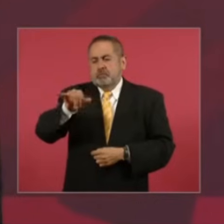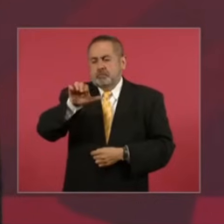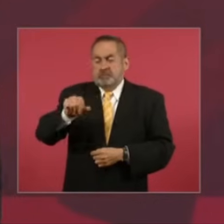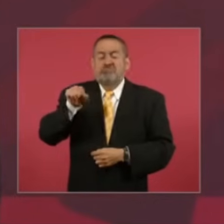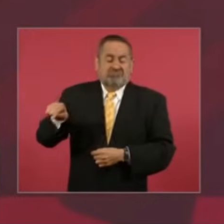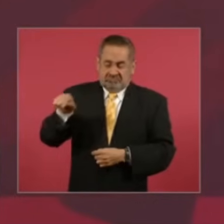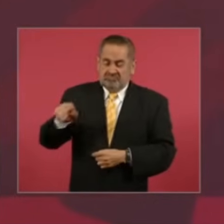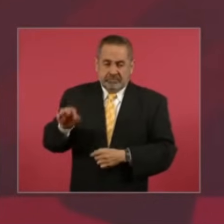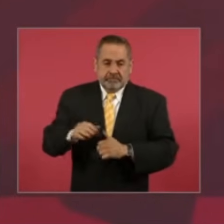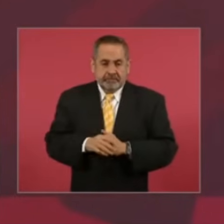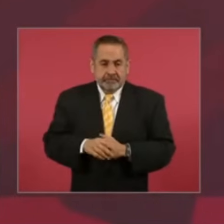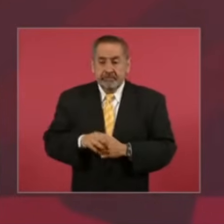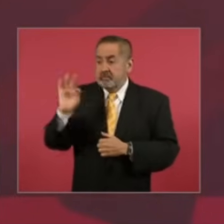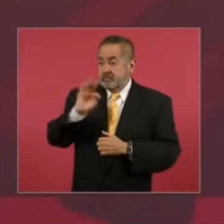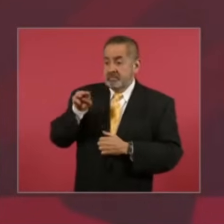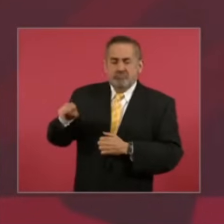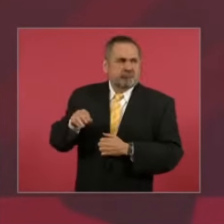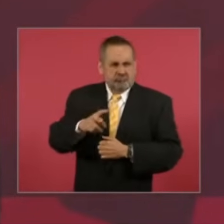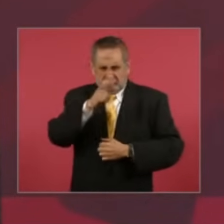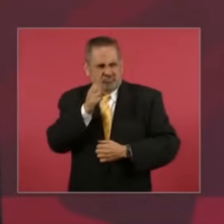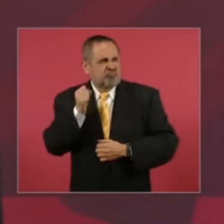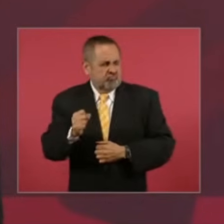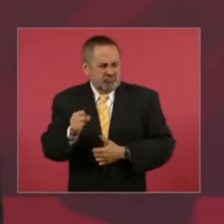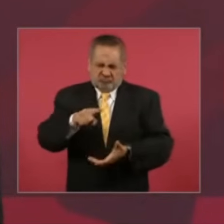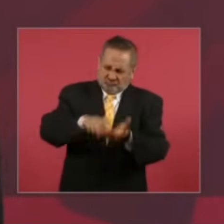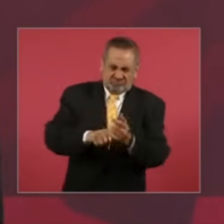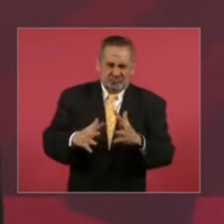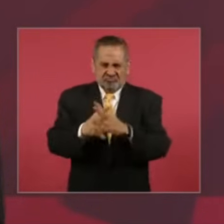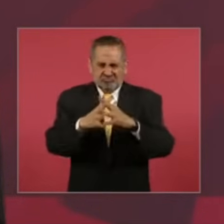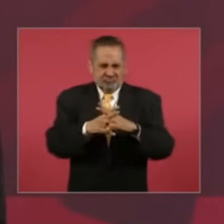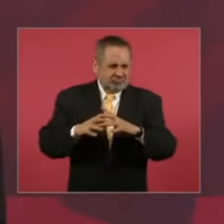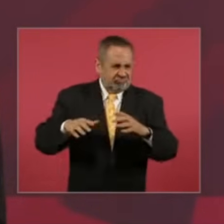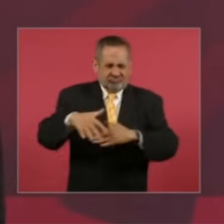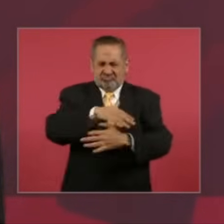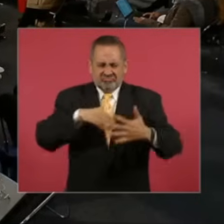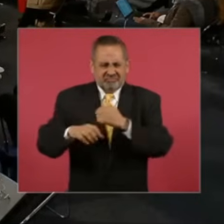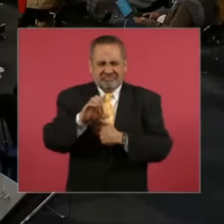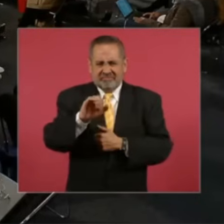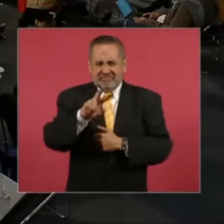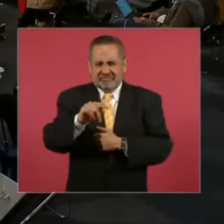que podía haber guerra civil. Yo pienso que sí,